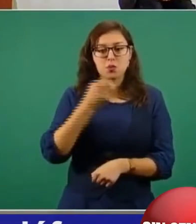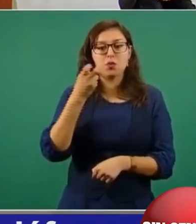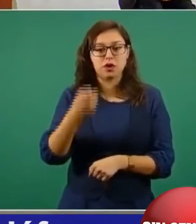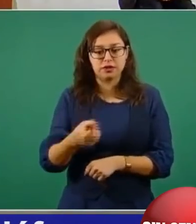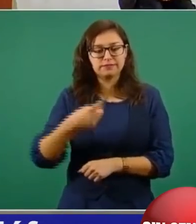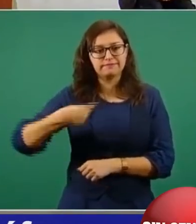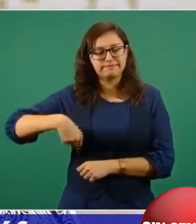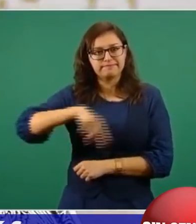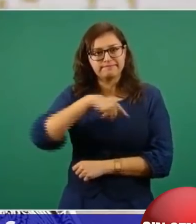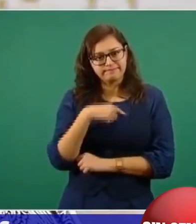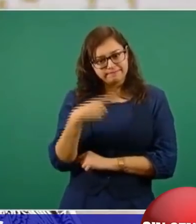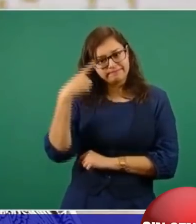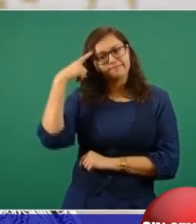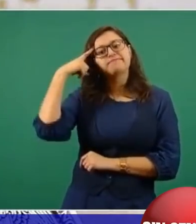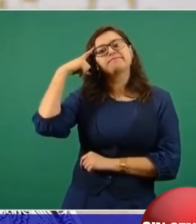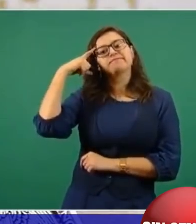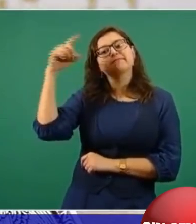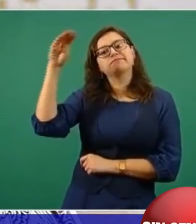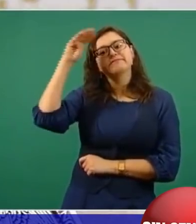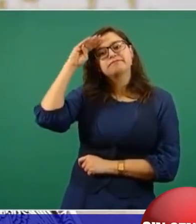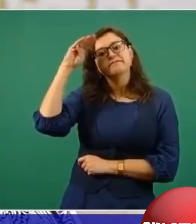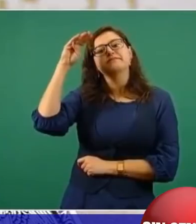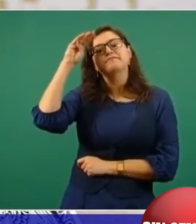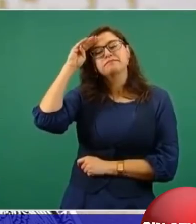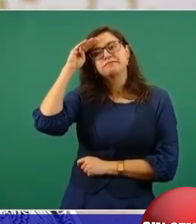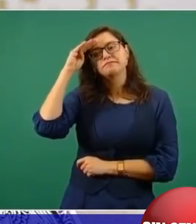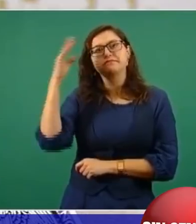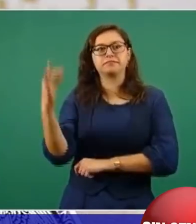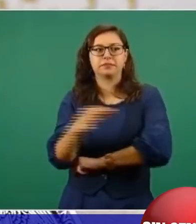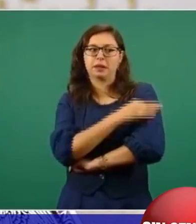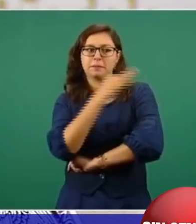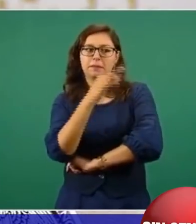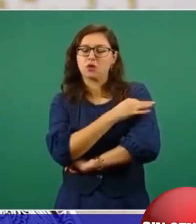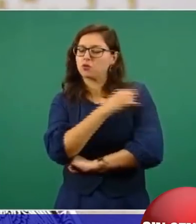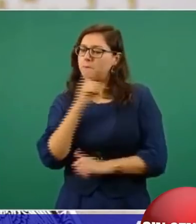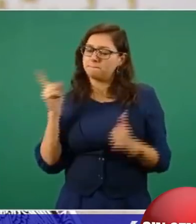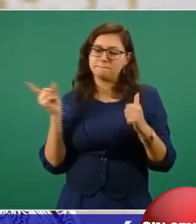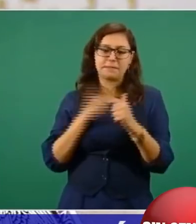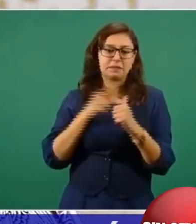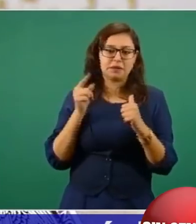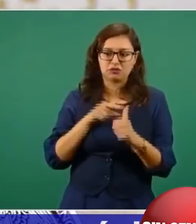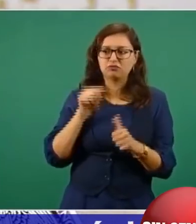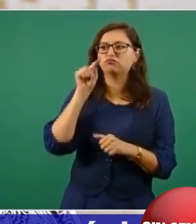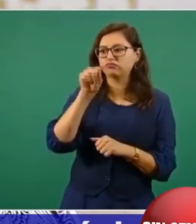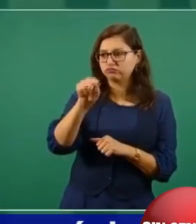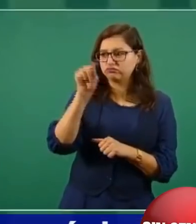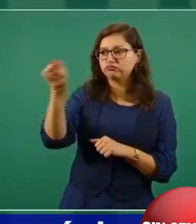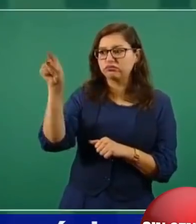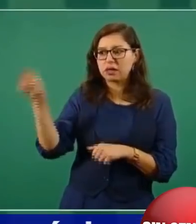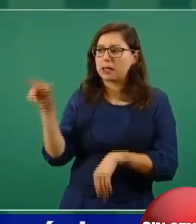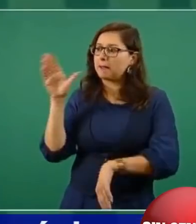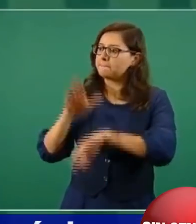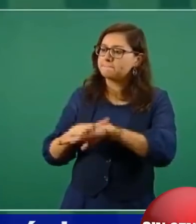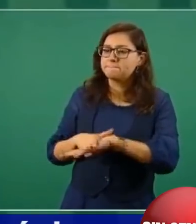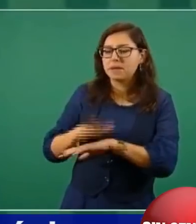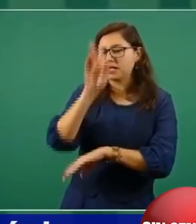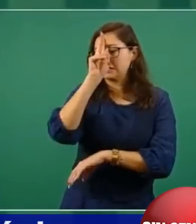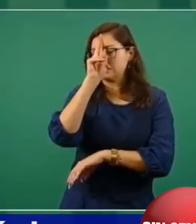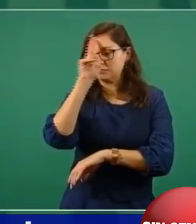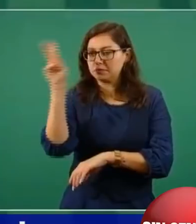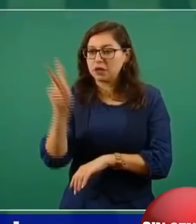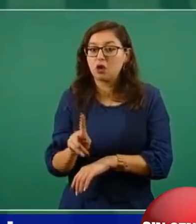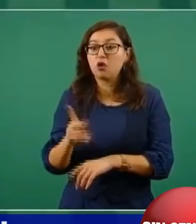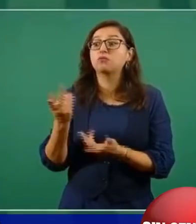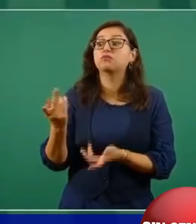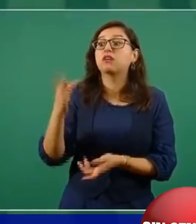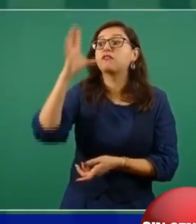considerar que el rendimiento de la vacuna debe ser orientado a dónde existe la mayor necesidad en términos